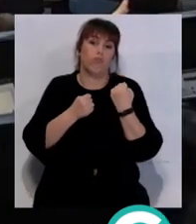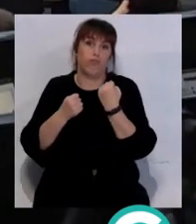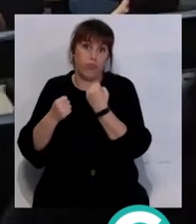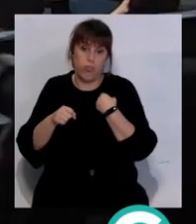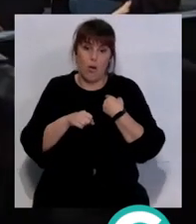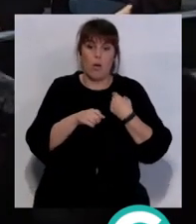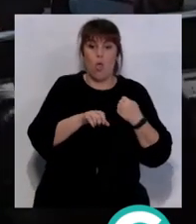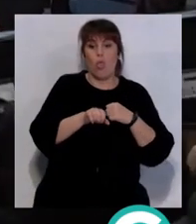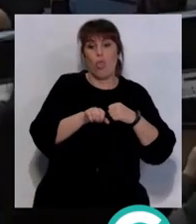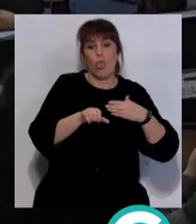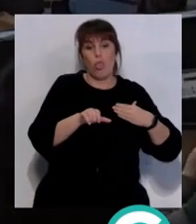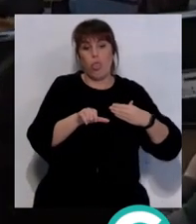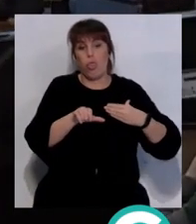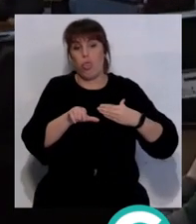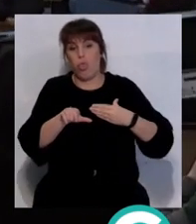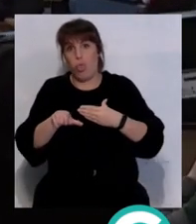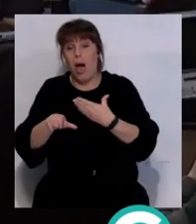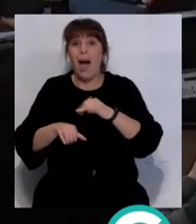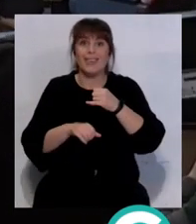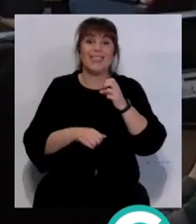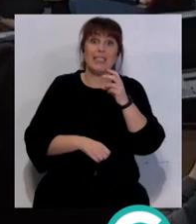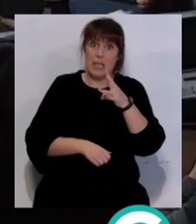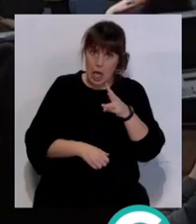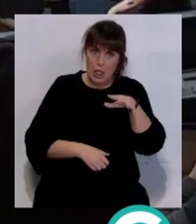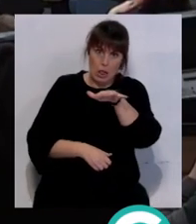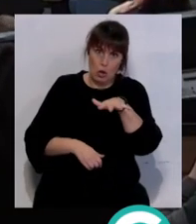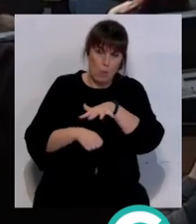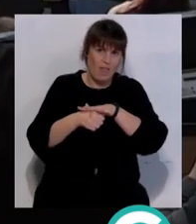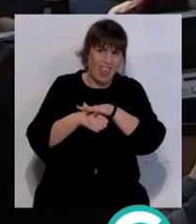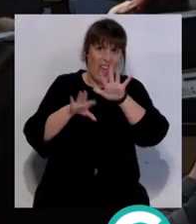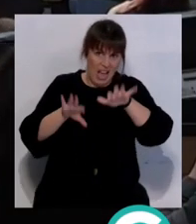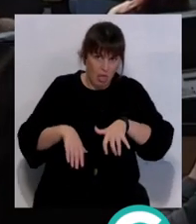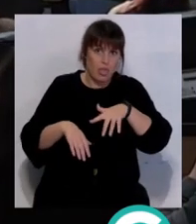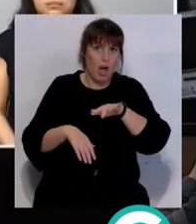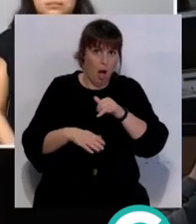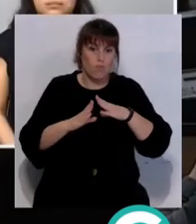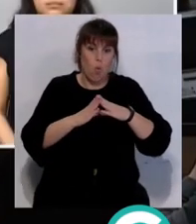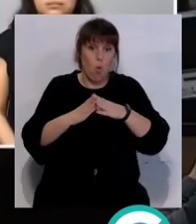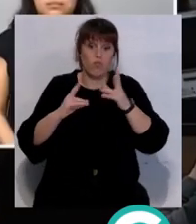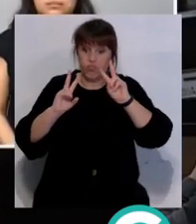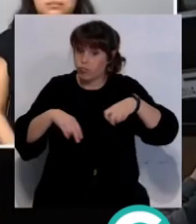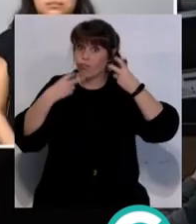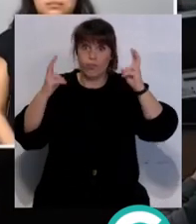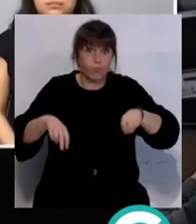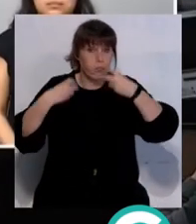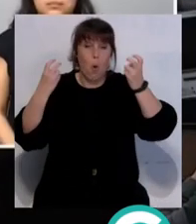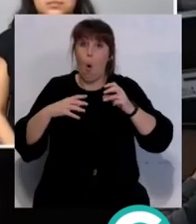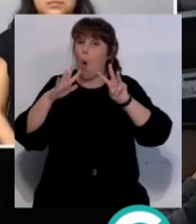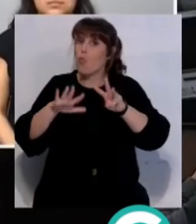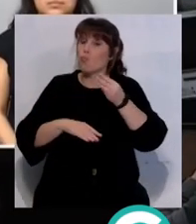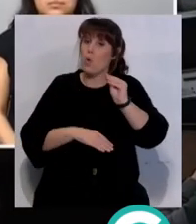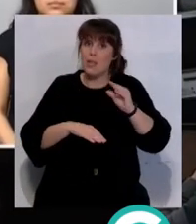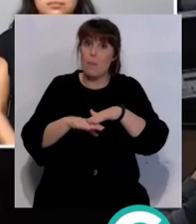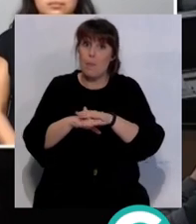Ha remarcado que la Guardia Civil dispone de 13 patrulleras en la provincia de Cádiz y está renovando su flota con otras 8 embarcaciones para